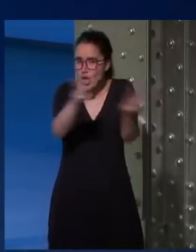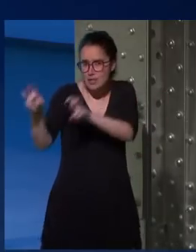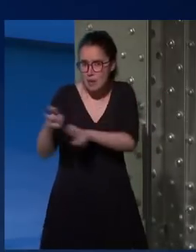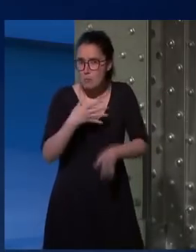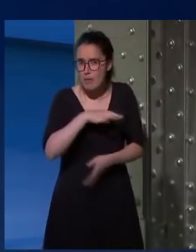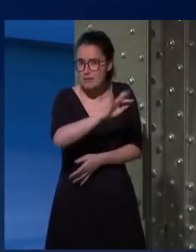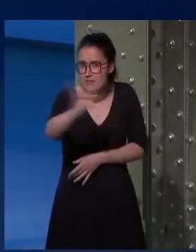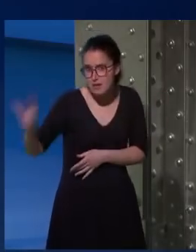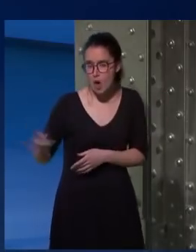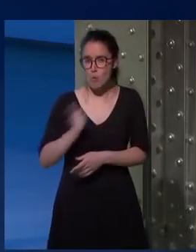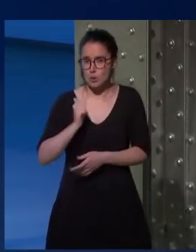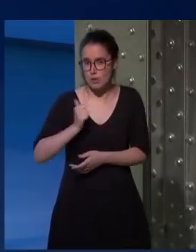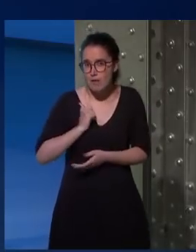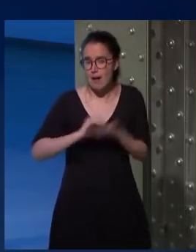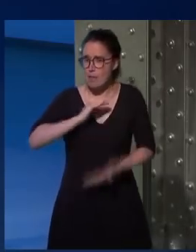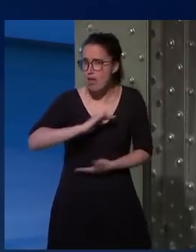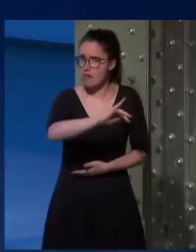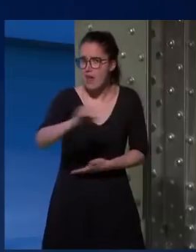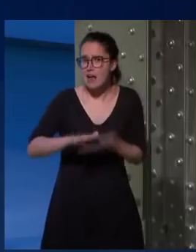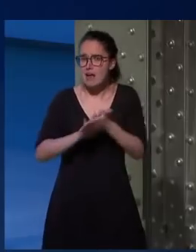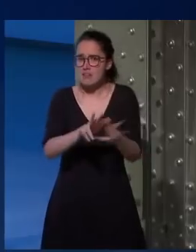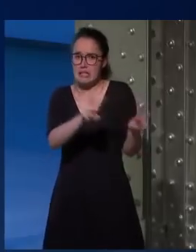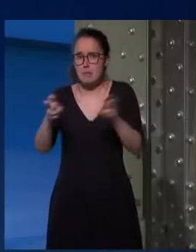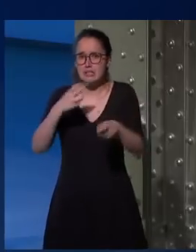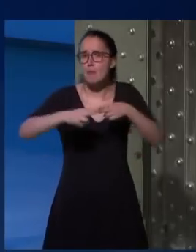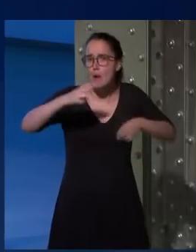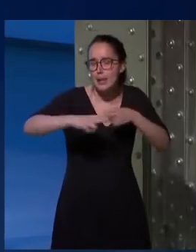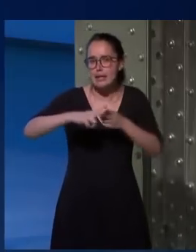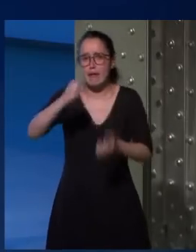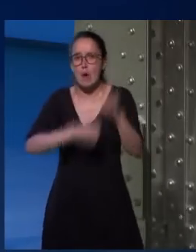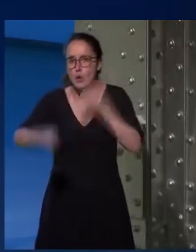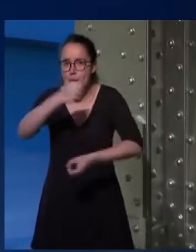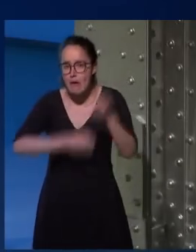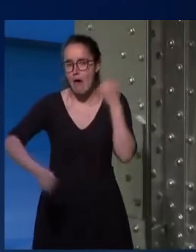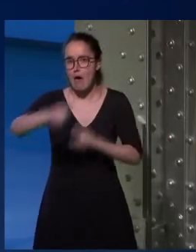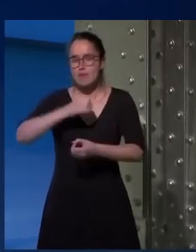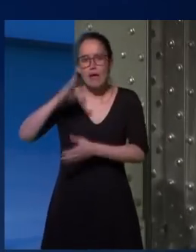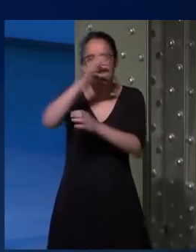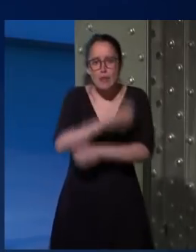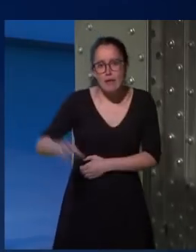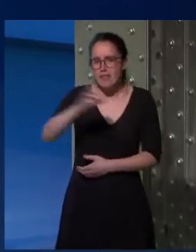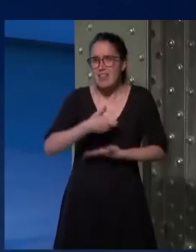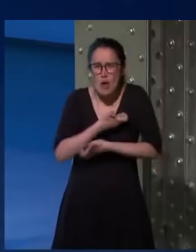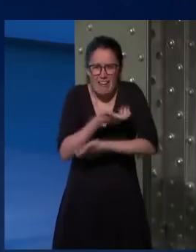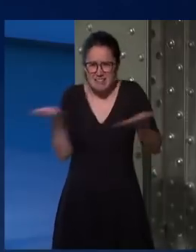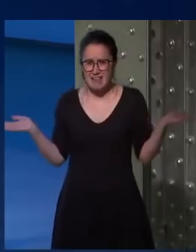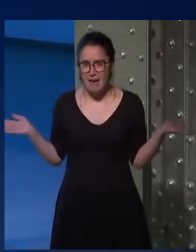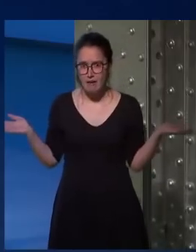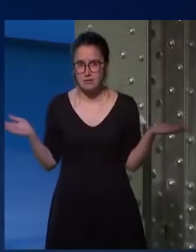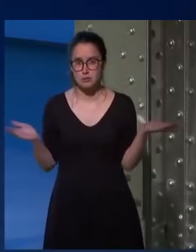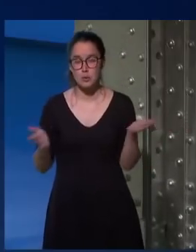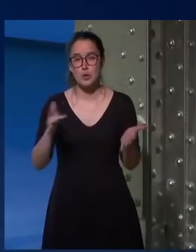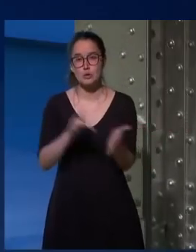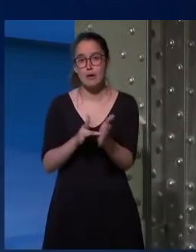todo, es lo que te decía, oportunidades, no capacidades, que hablen de asuntos de política, de economía, de ciencia, de lo que sea. Que